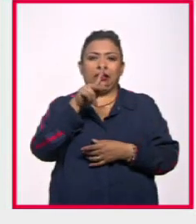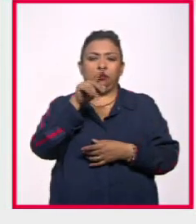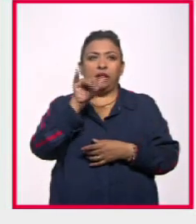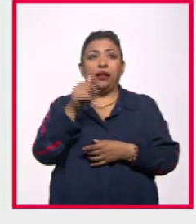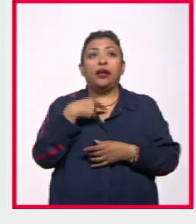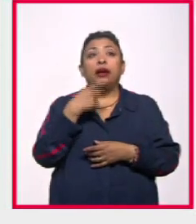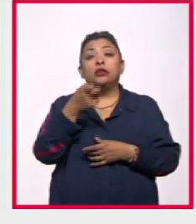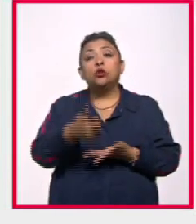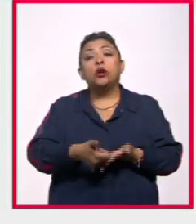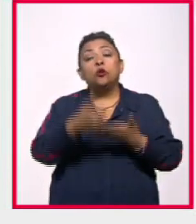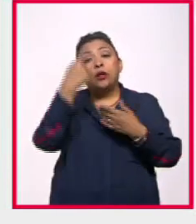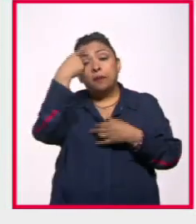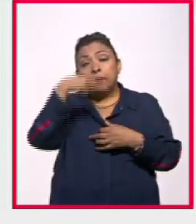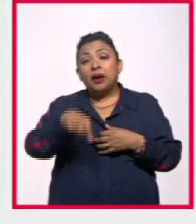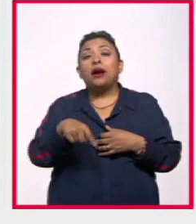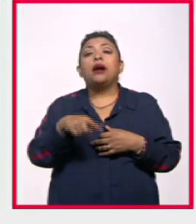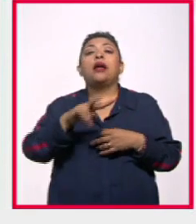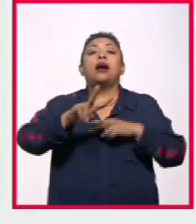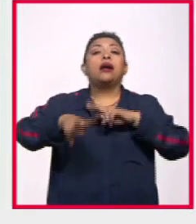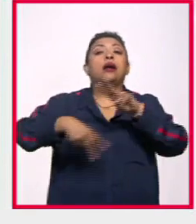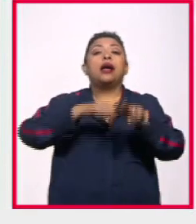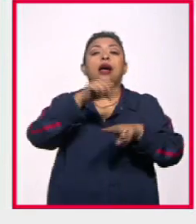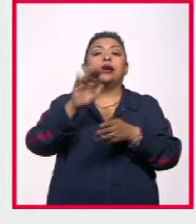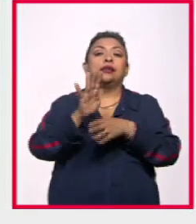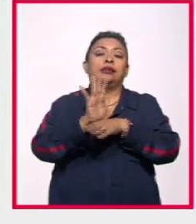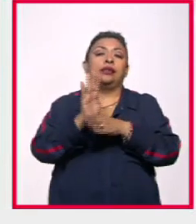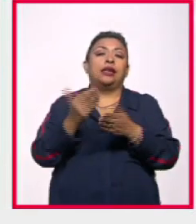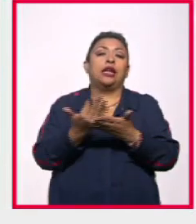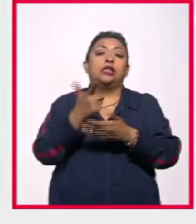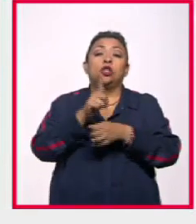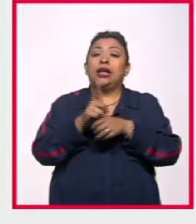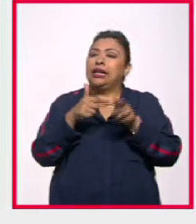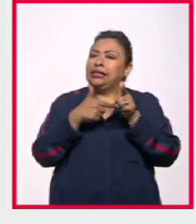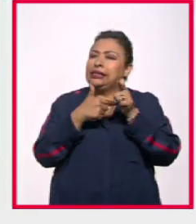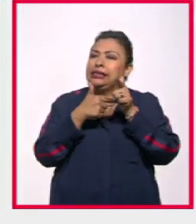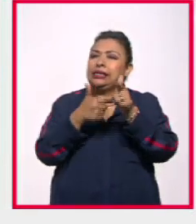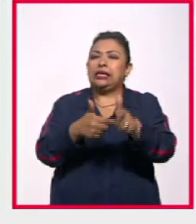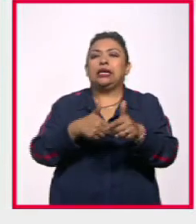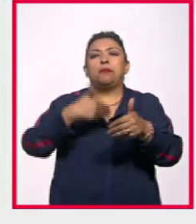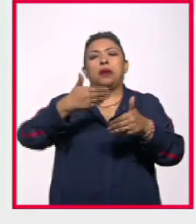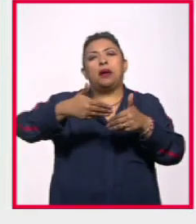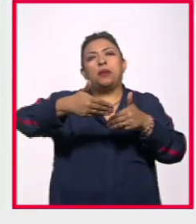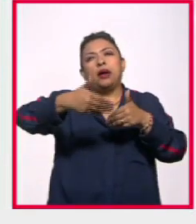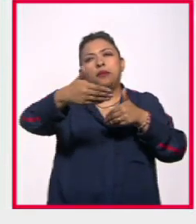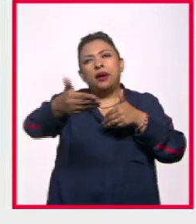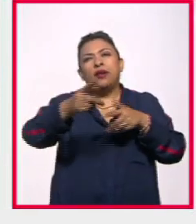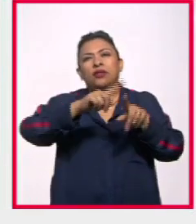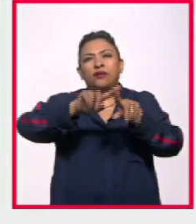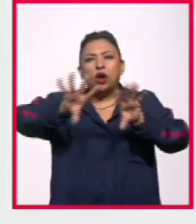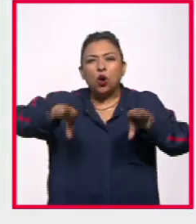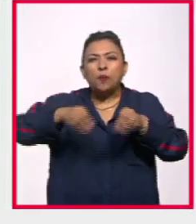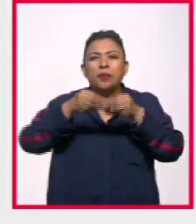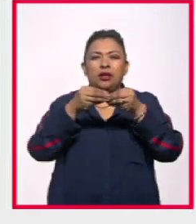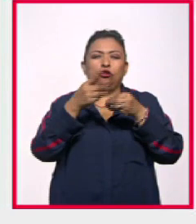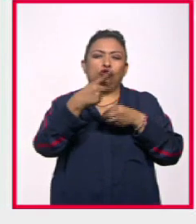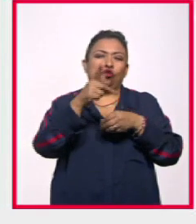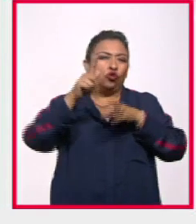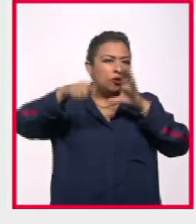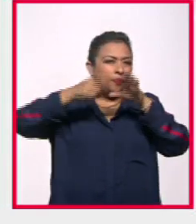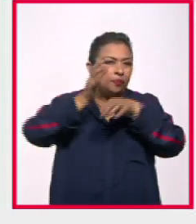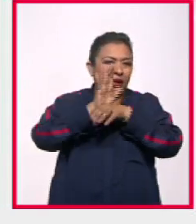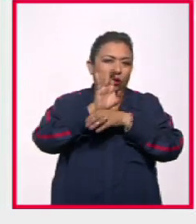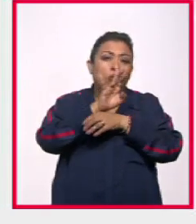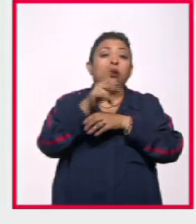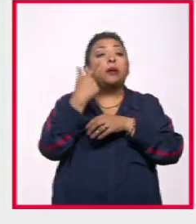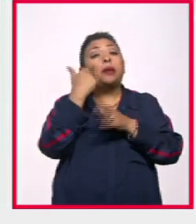Y eso nos sirve también para darnos una vuelta a la Cineteca Nacional. Continúa y toda la obra, toda la filmografía de Buñuel se estará proyectando. Hay